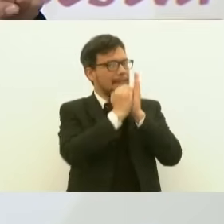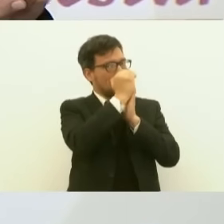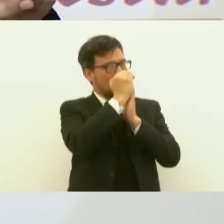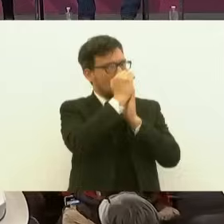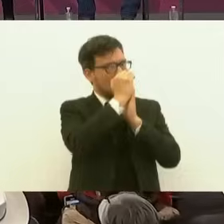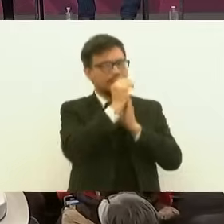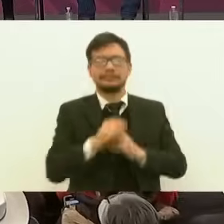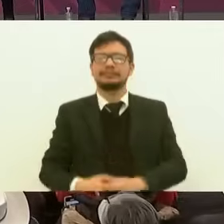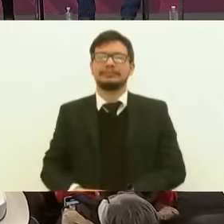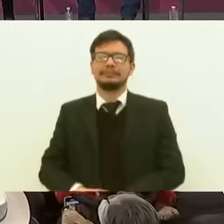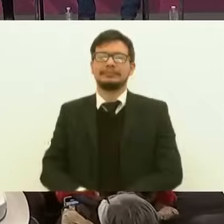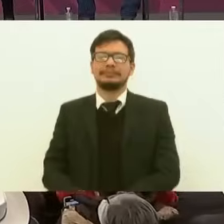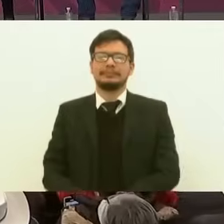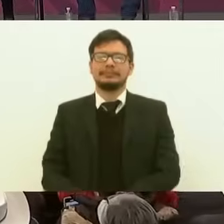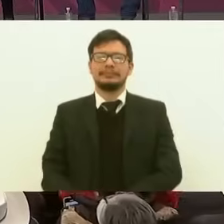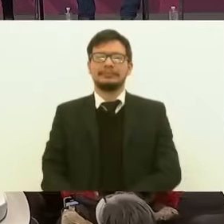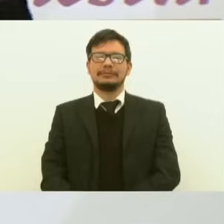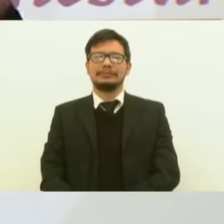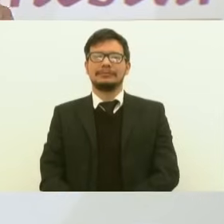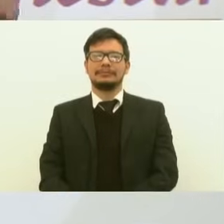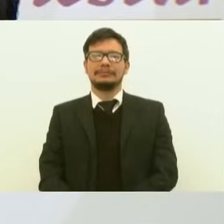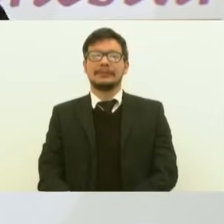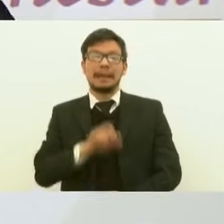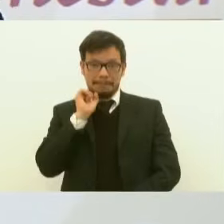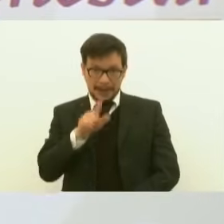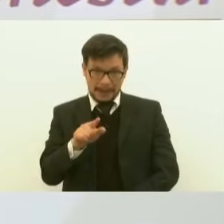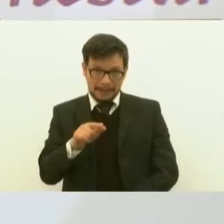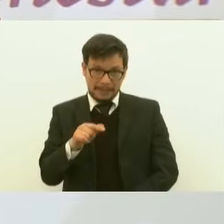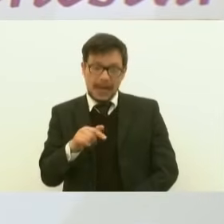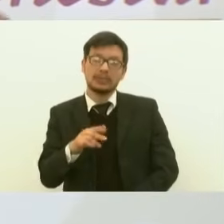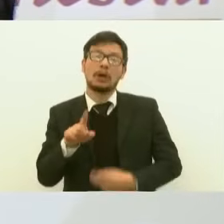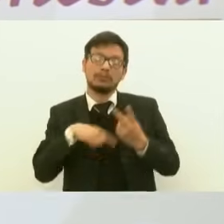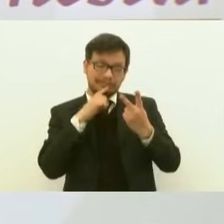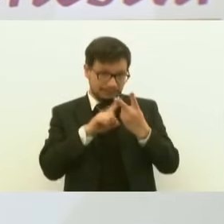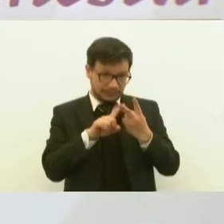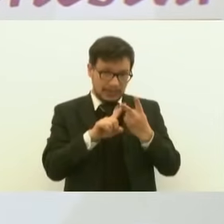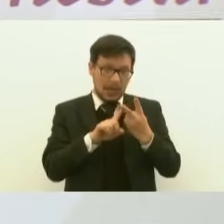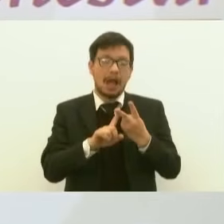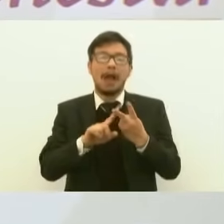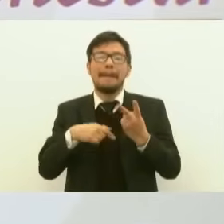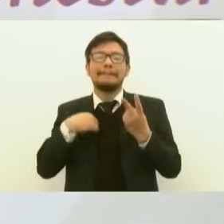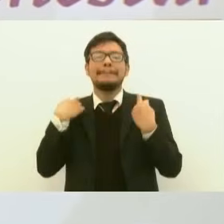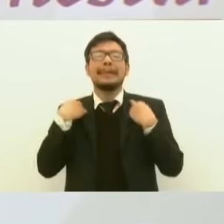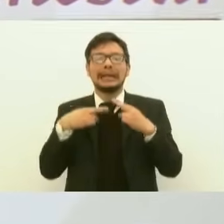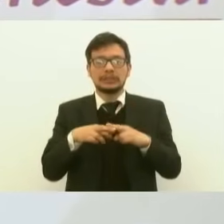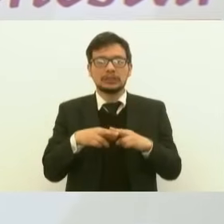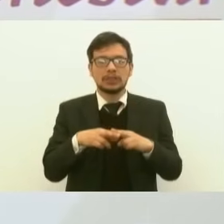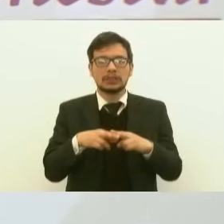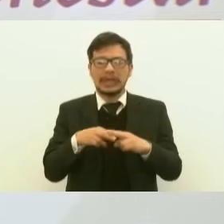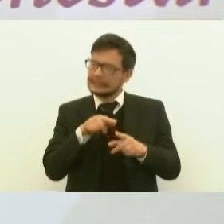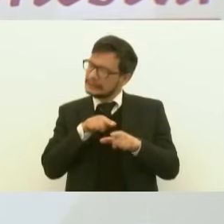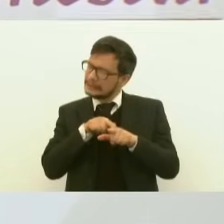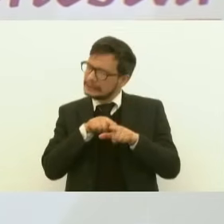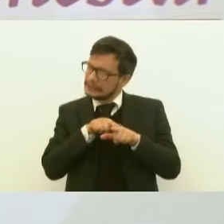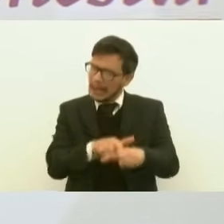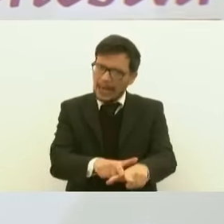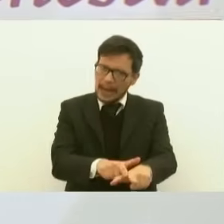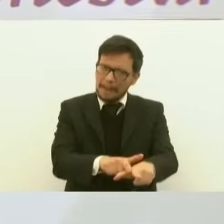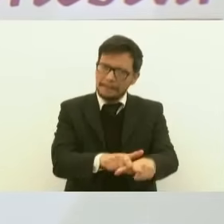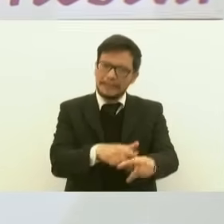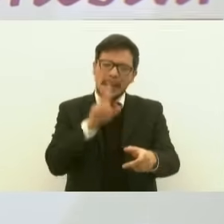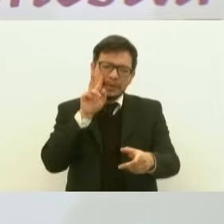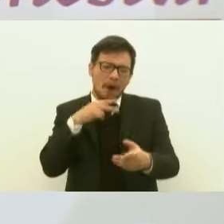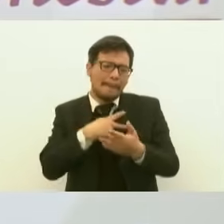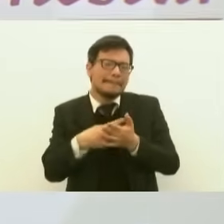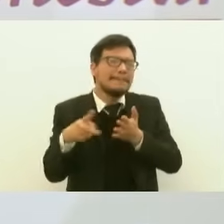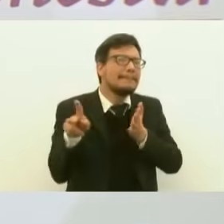También para los maestros, decirles que vamos a seguir basificando a los